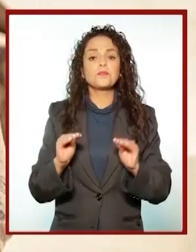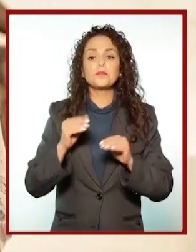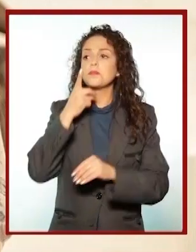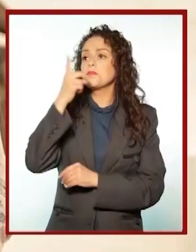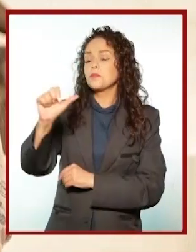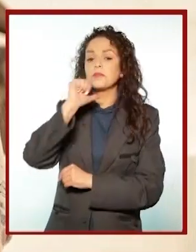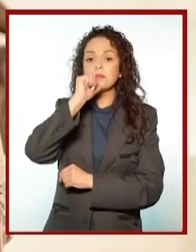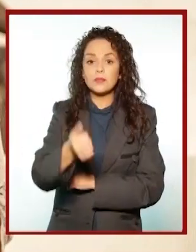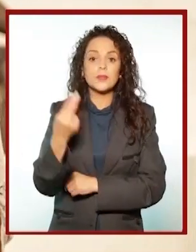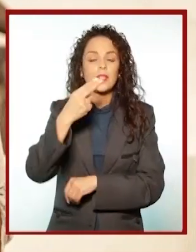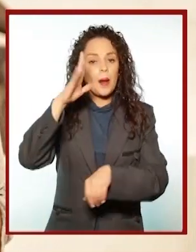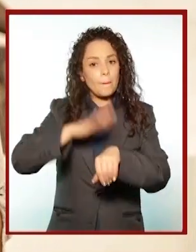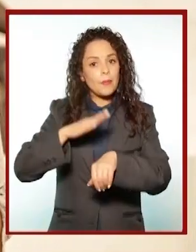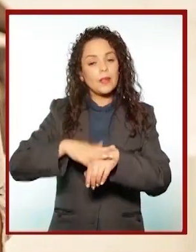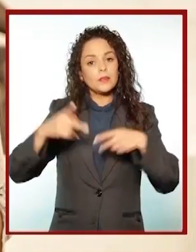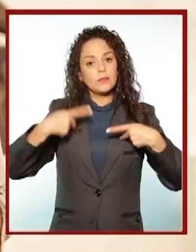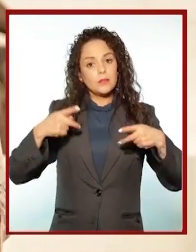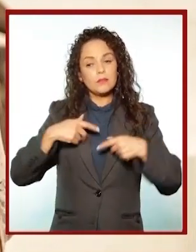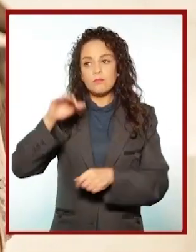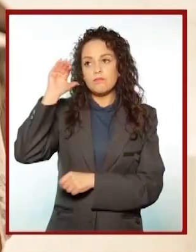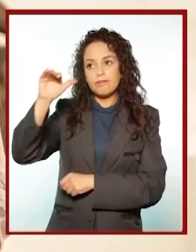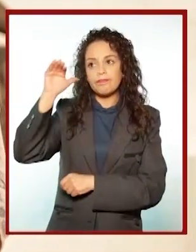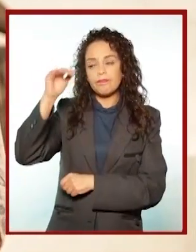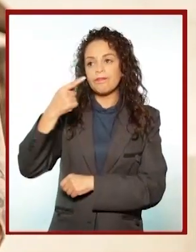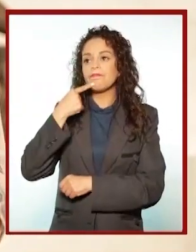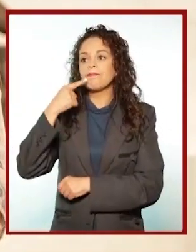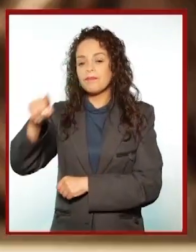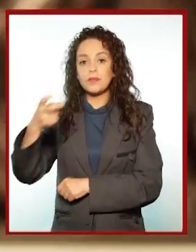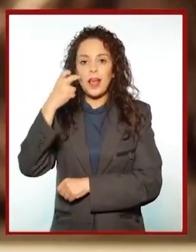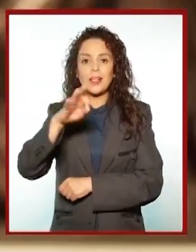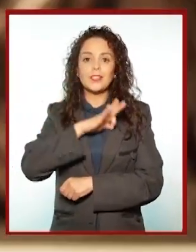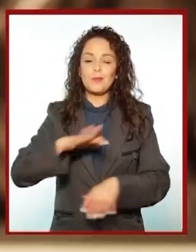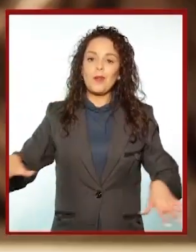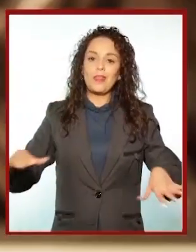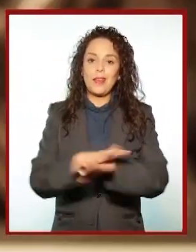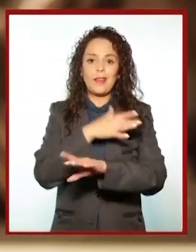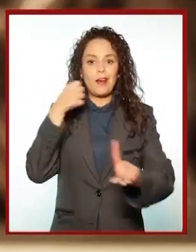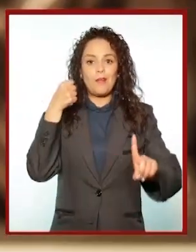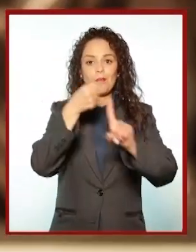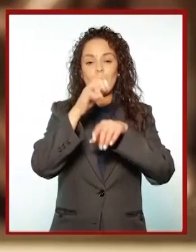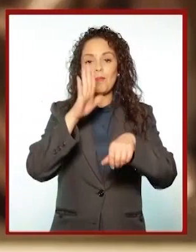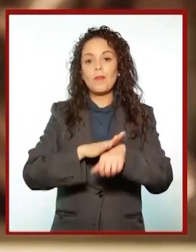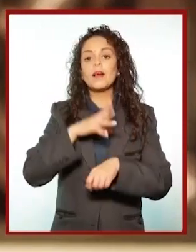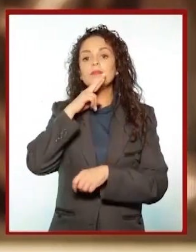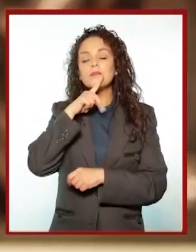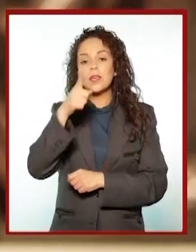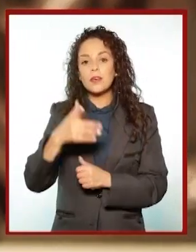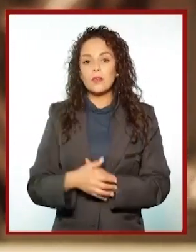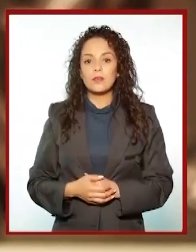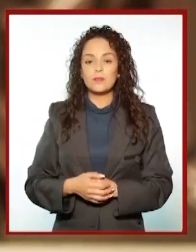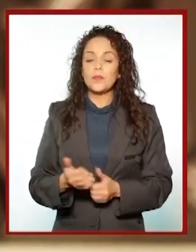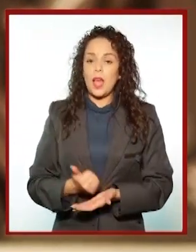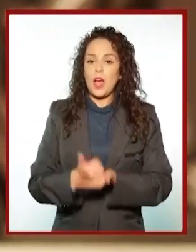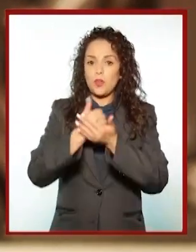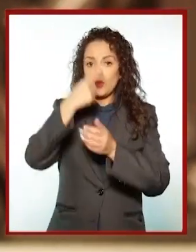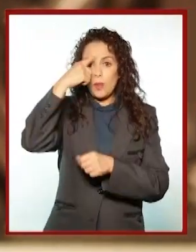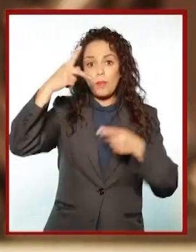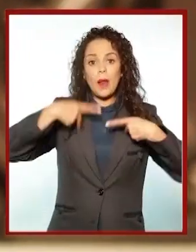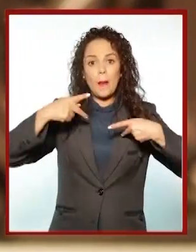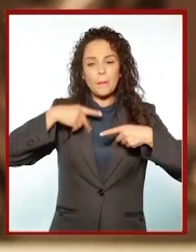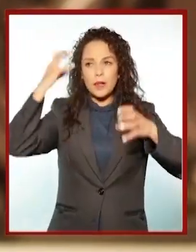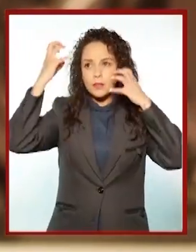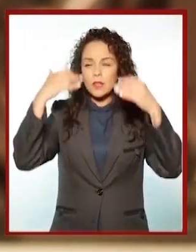más personas llevemos acciones para el cambio, el impacto será mayor. Contribuye a que otras personas tomen conciencia de